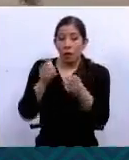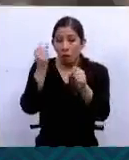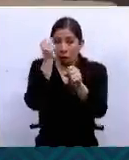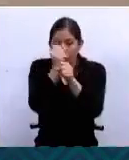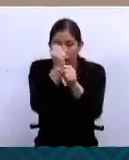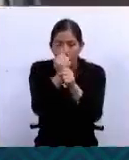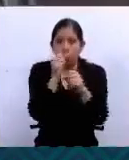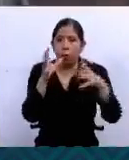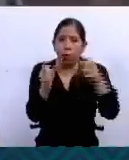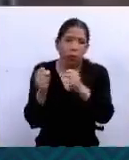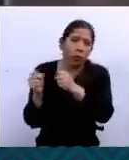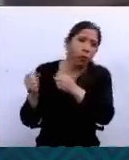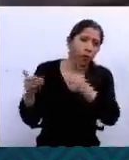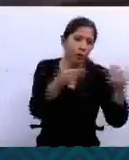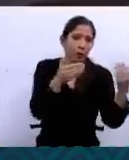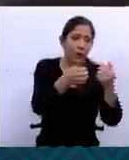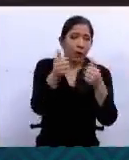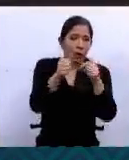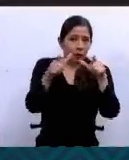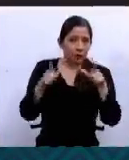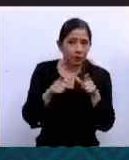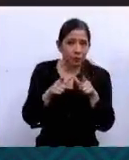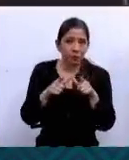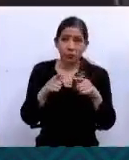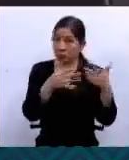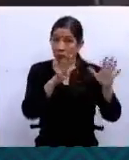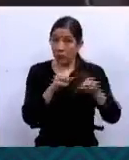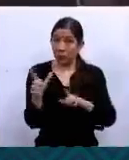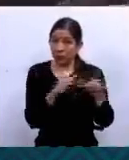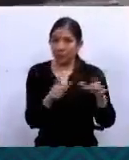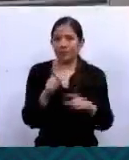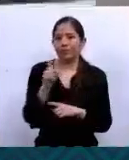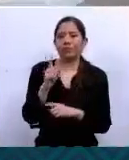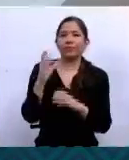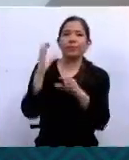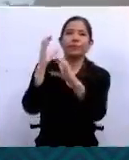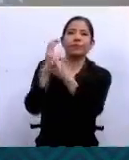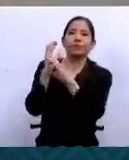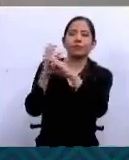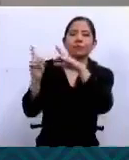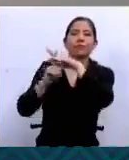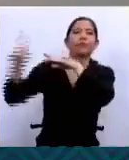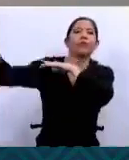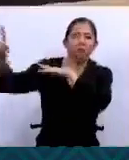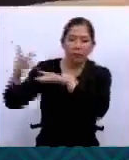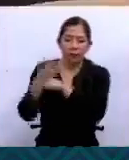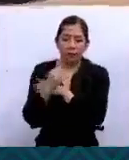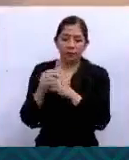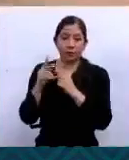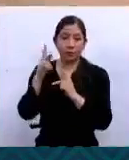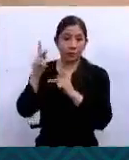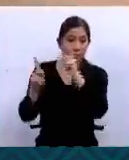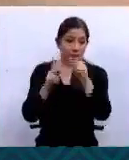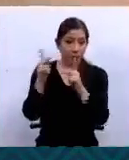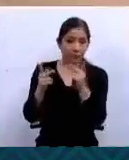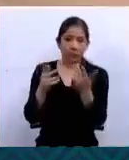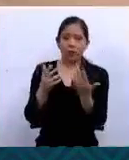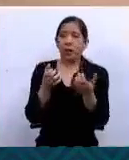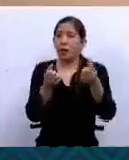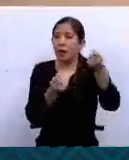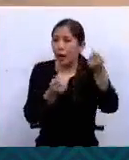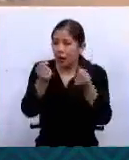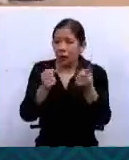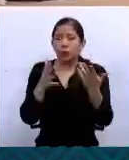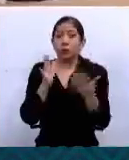rumbo desconocido. Pero no solamente ha sido eso, sino que también esta turba ha causado destrozos a